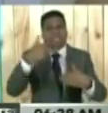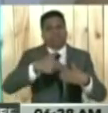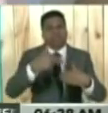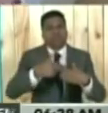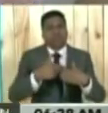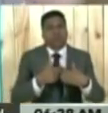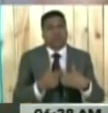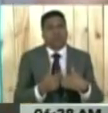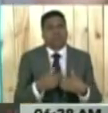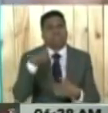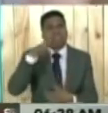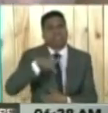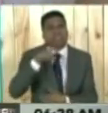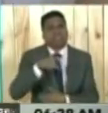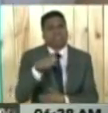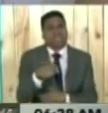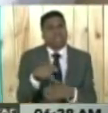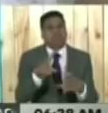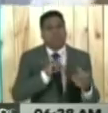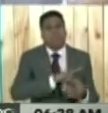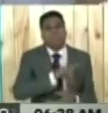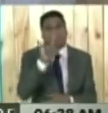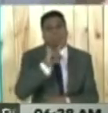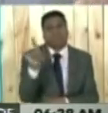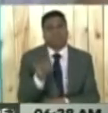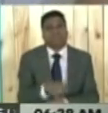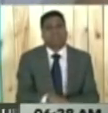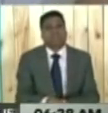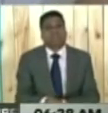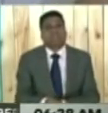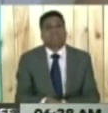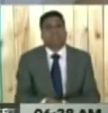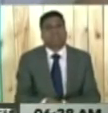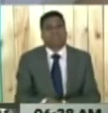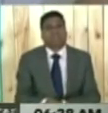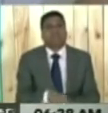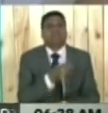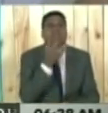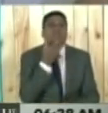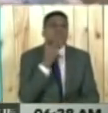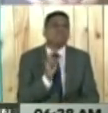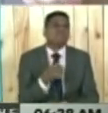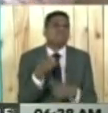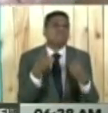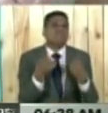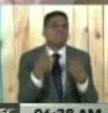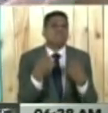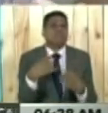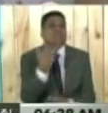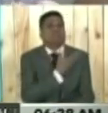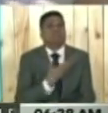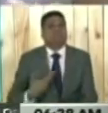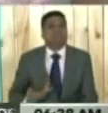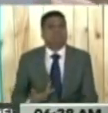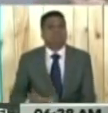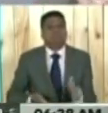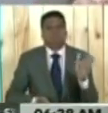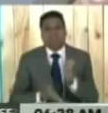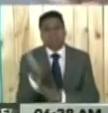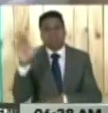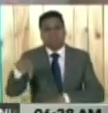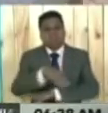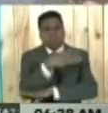es necesaria. Ellos pretendieron entonces aprovechar la ausencia del presidente para sacar a su pueblo a la calle y mira